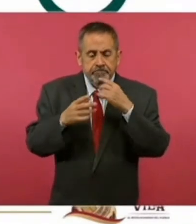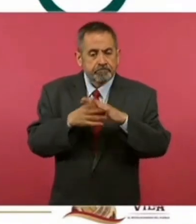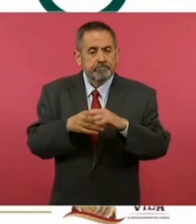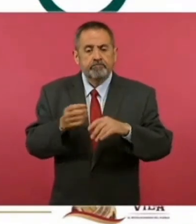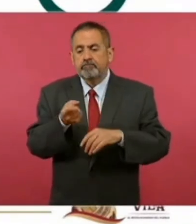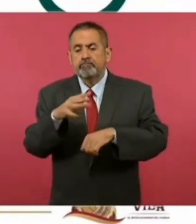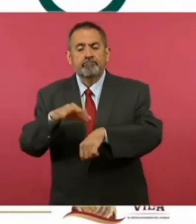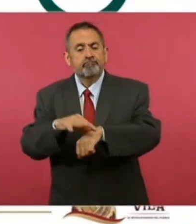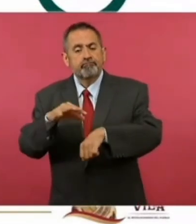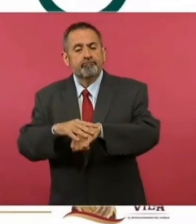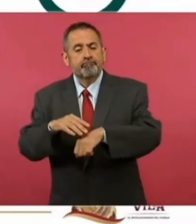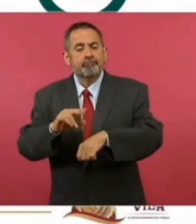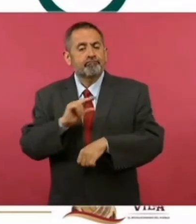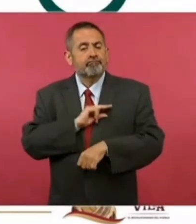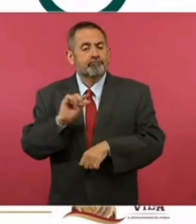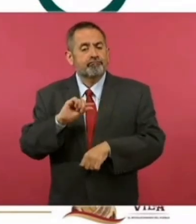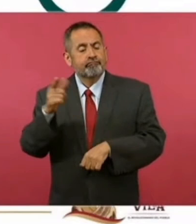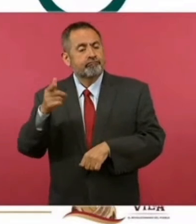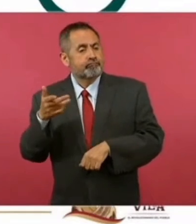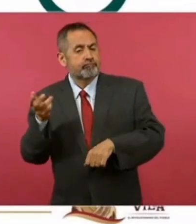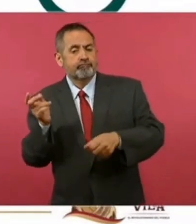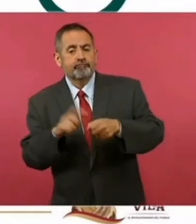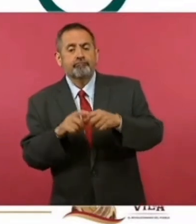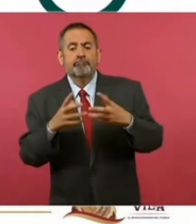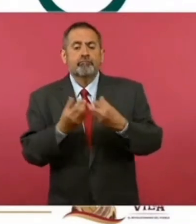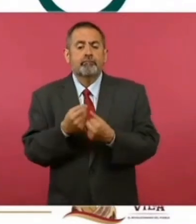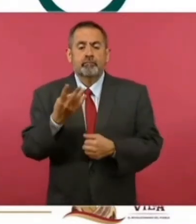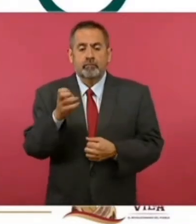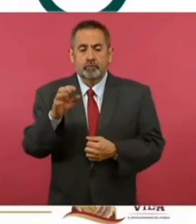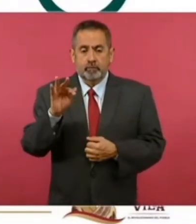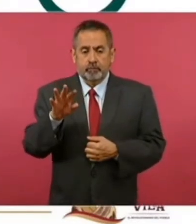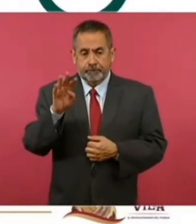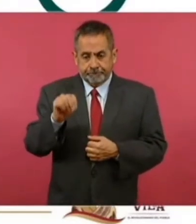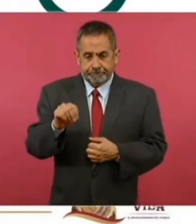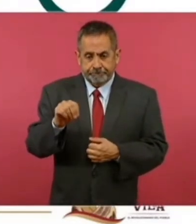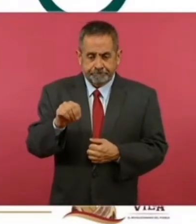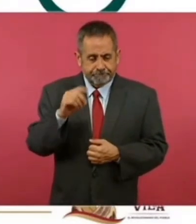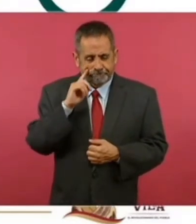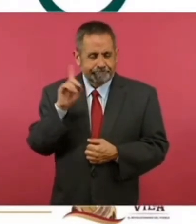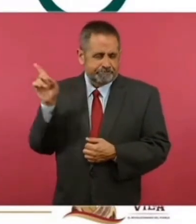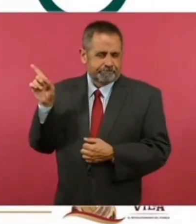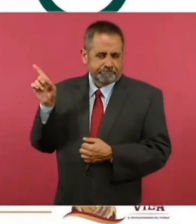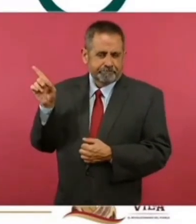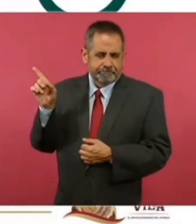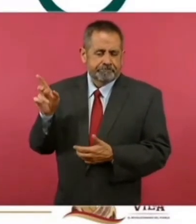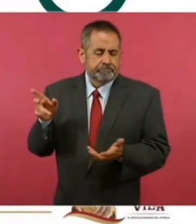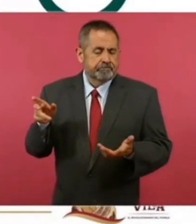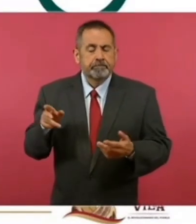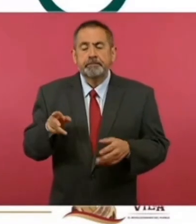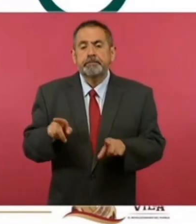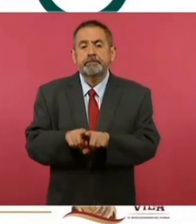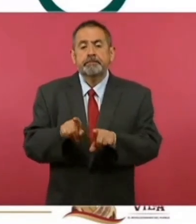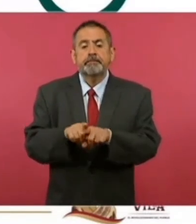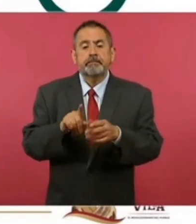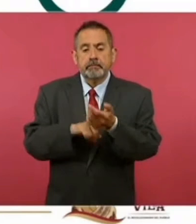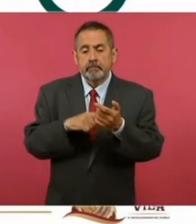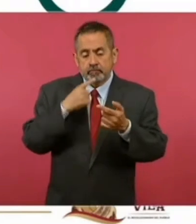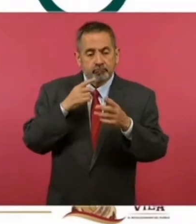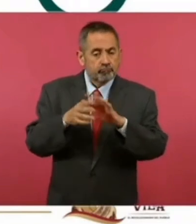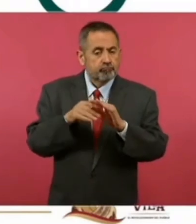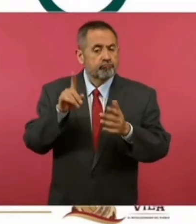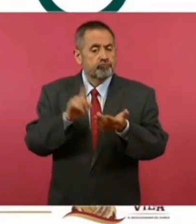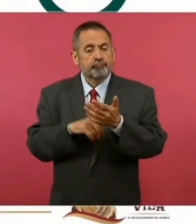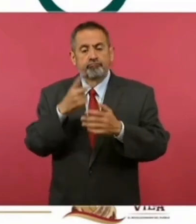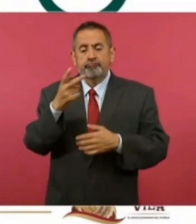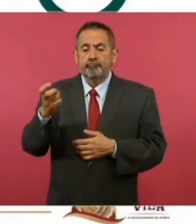médicas y médicos especialistas que alcanzan 449 que se han sumado a este estado además se han invertido un